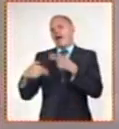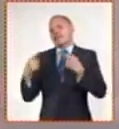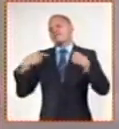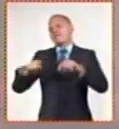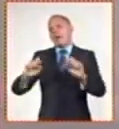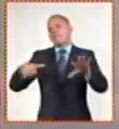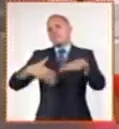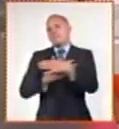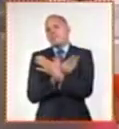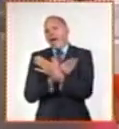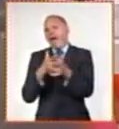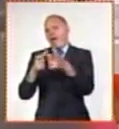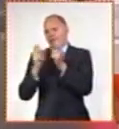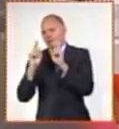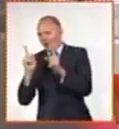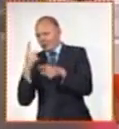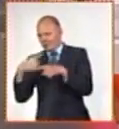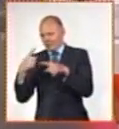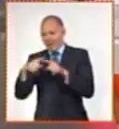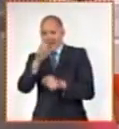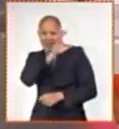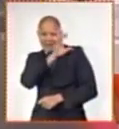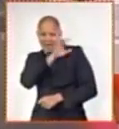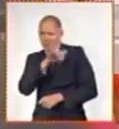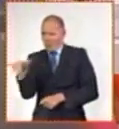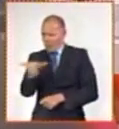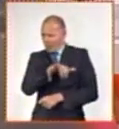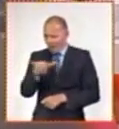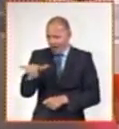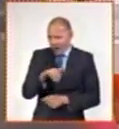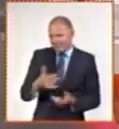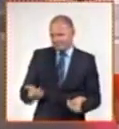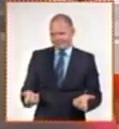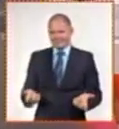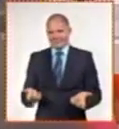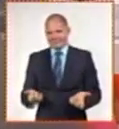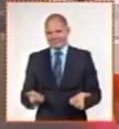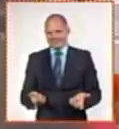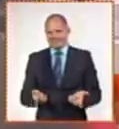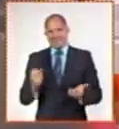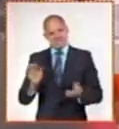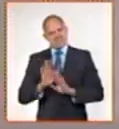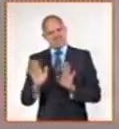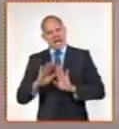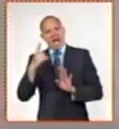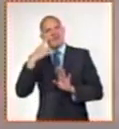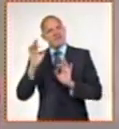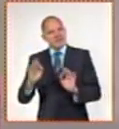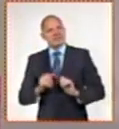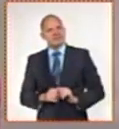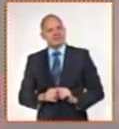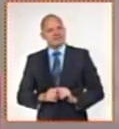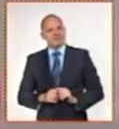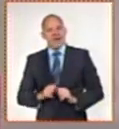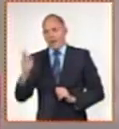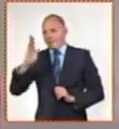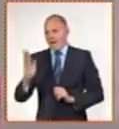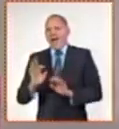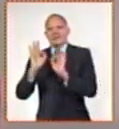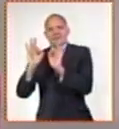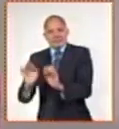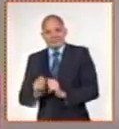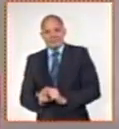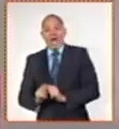propio canciller habló el otro día de la implicación de Estados Unidos con unas declaraciones de Ted Cruz. Y lo que pasa, Ted